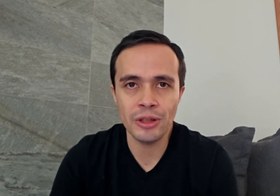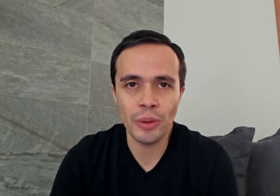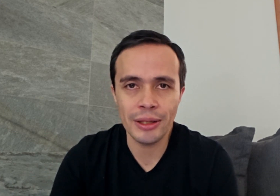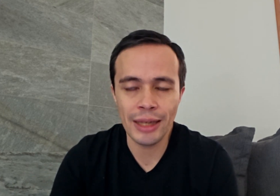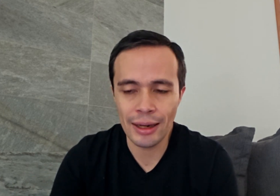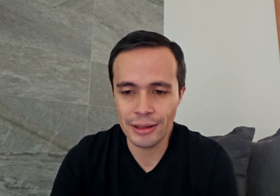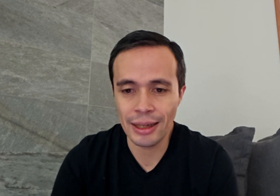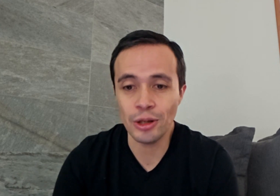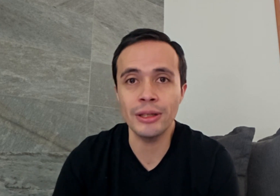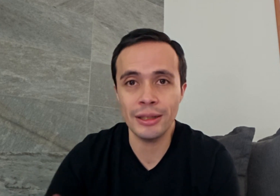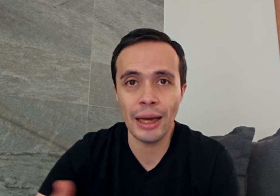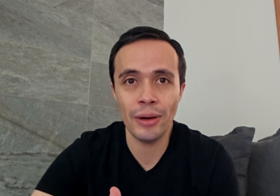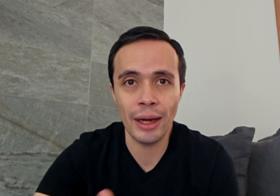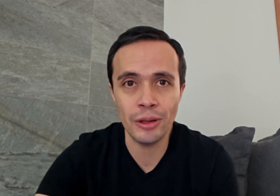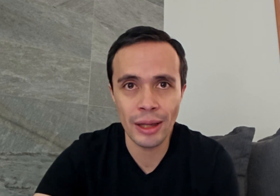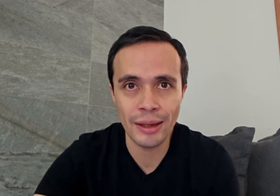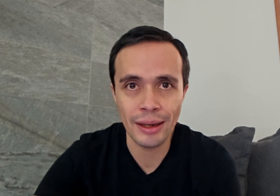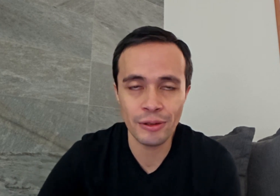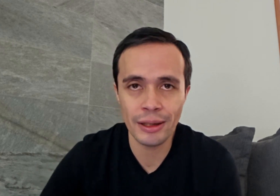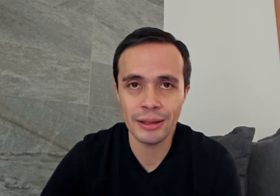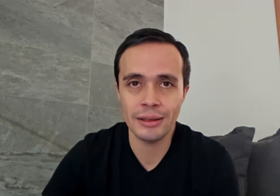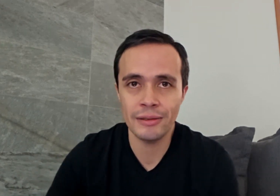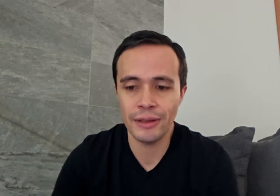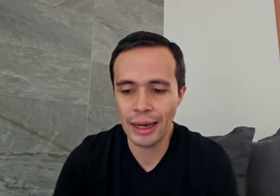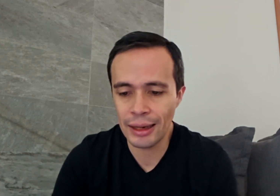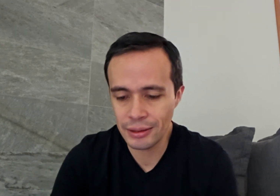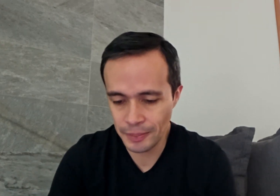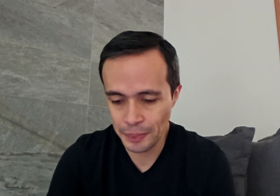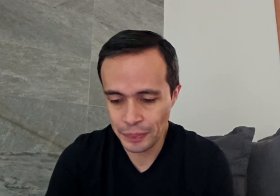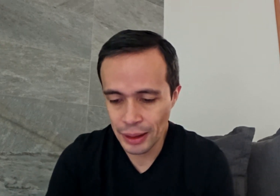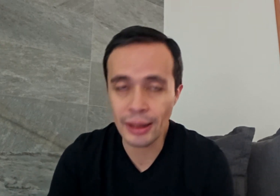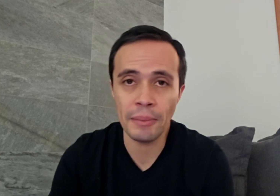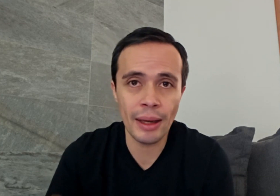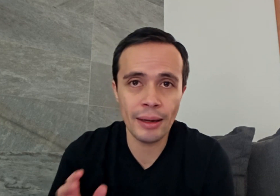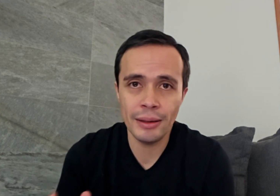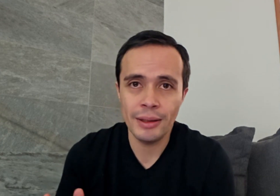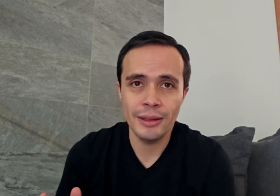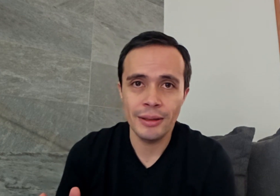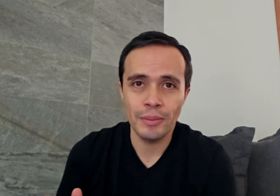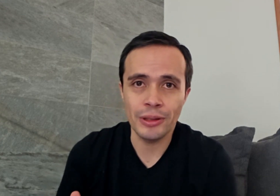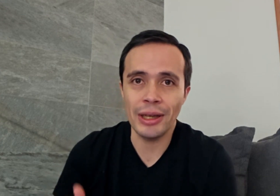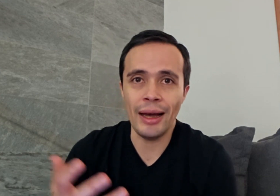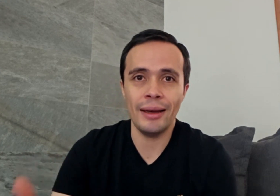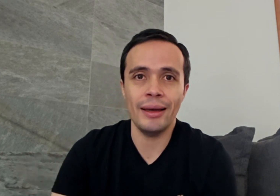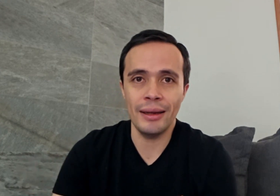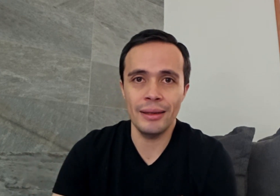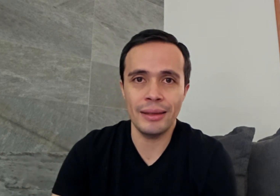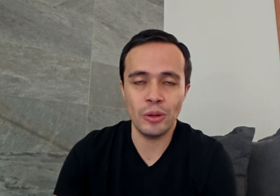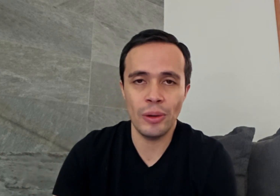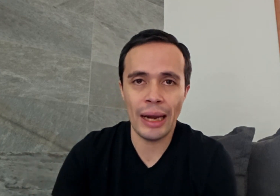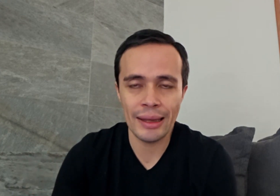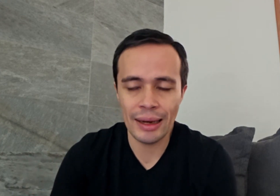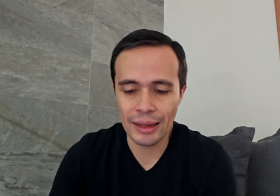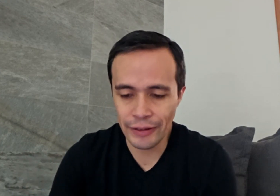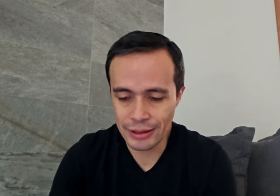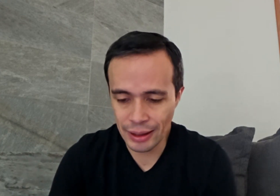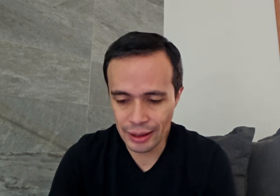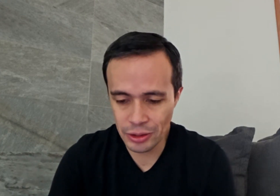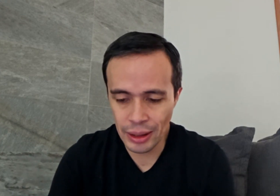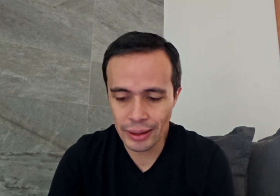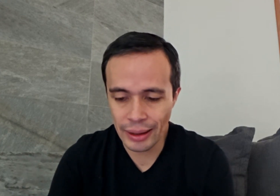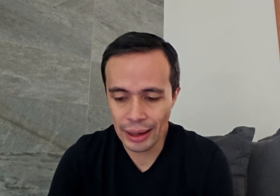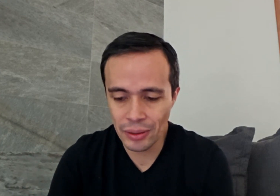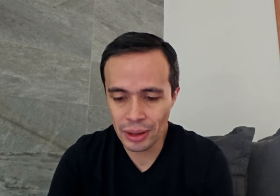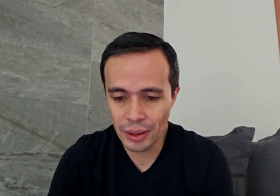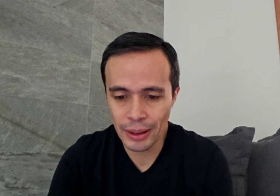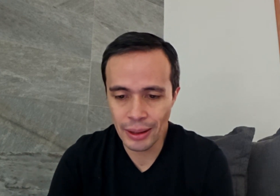los mandos policiales que solicitaron la ayuda de las fuerzas federales, y también, pues ya el titular de la Defensa